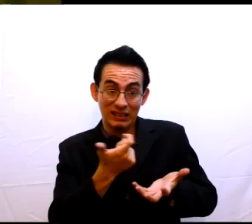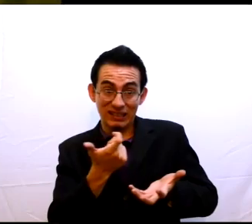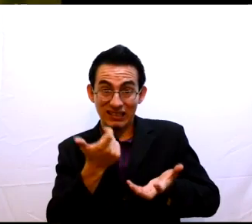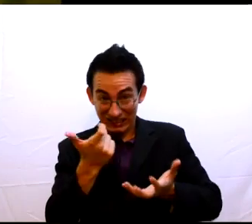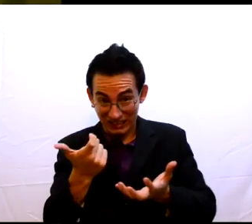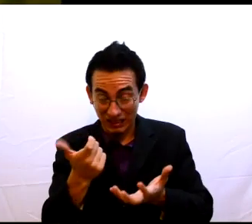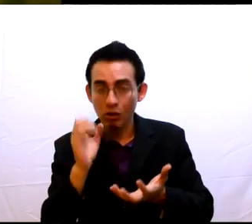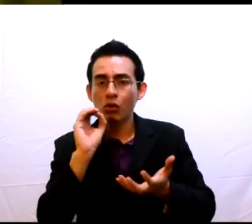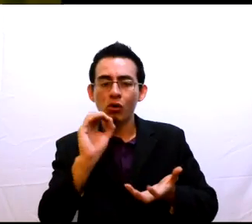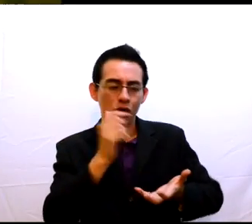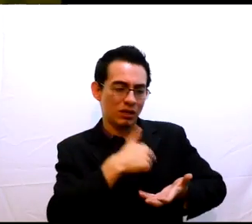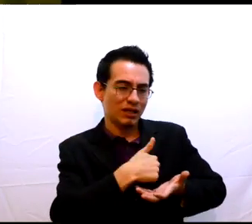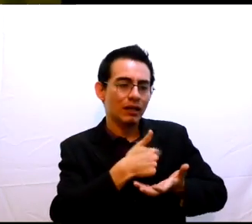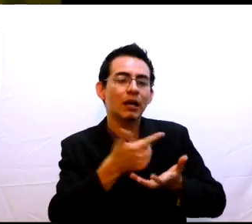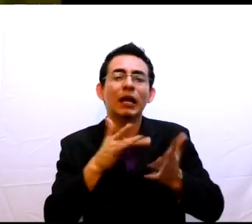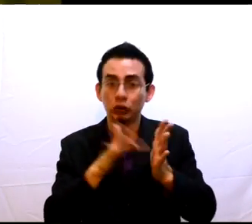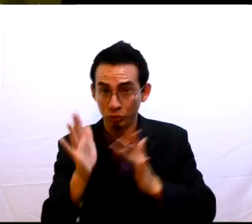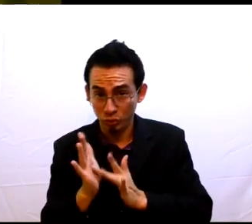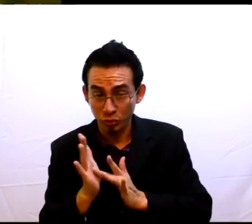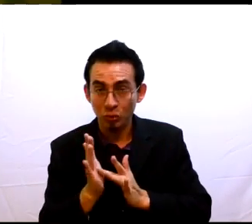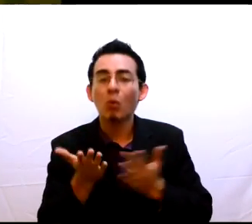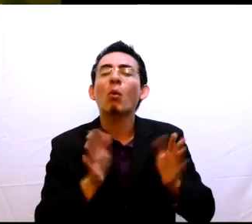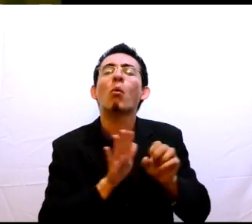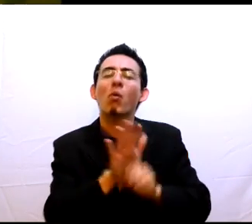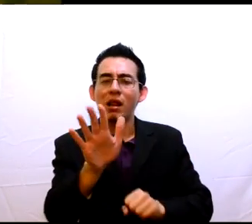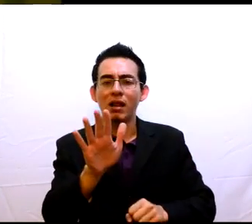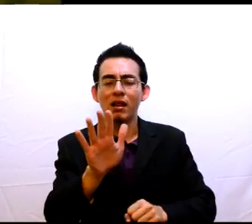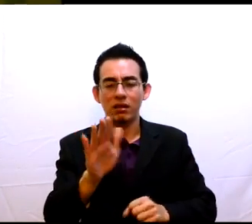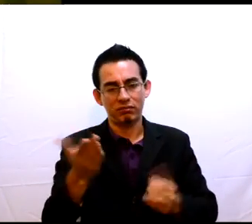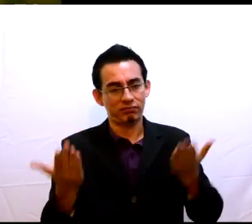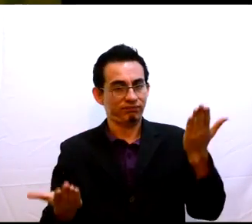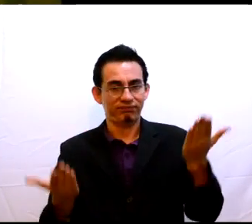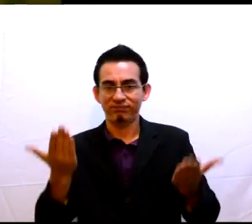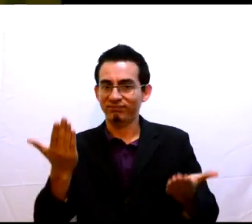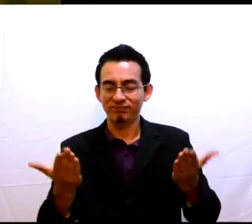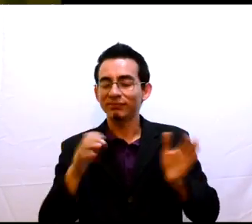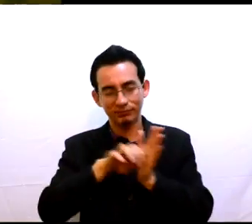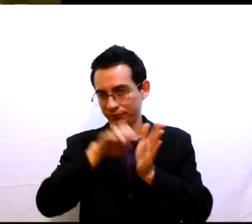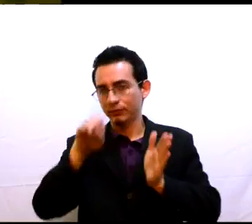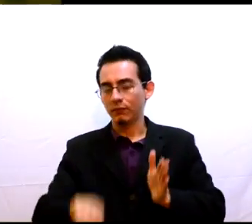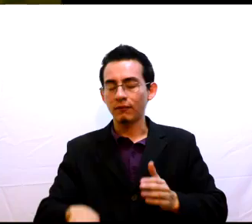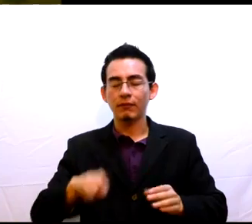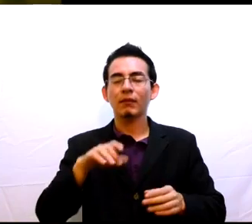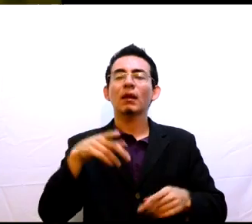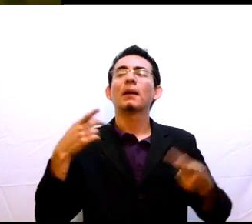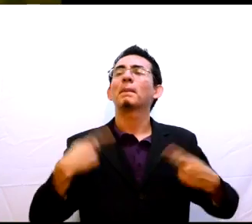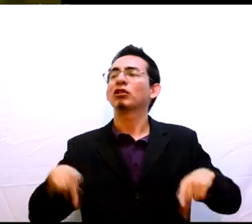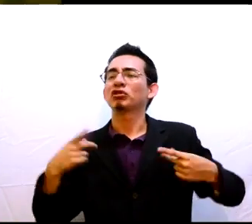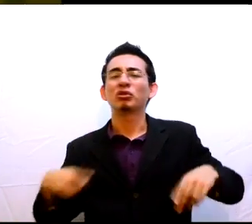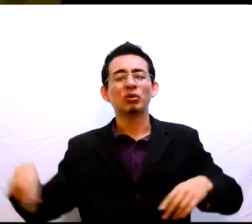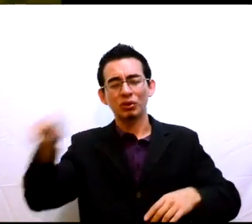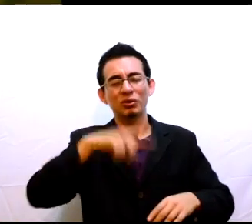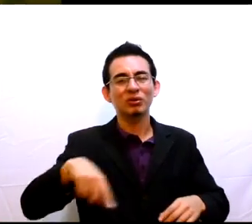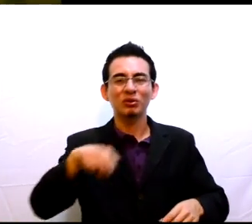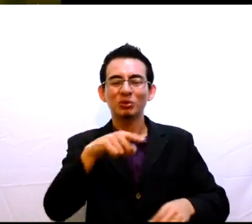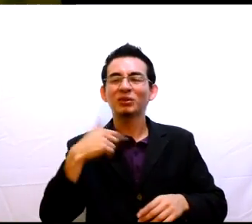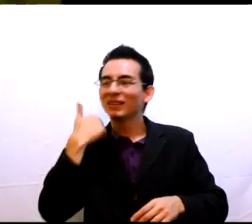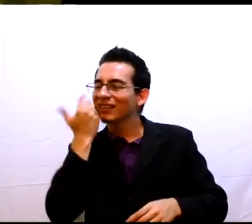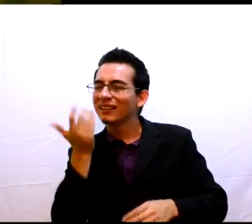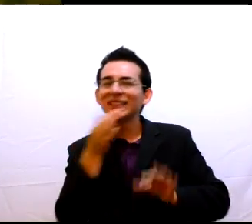si tu interés está por ejemplo en que las almas la gente conozca